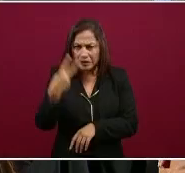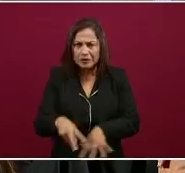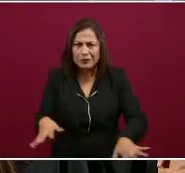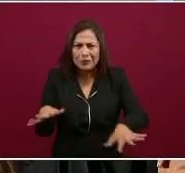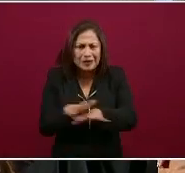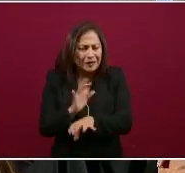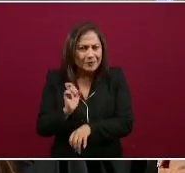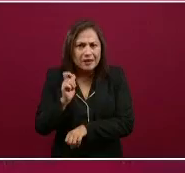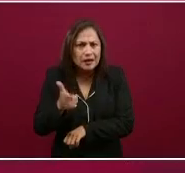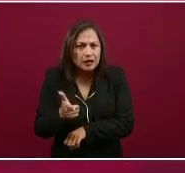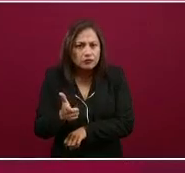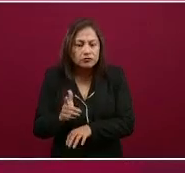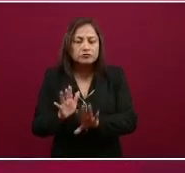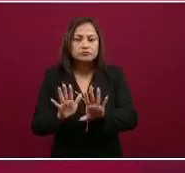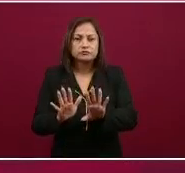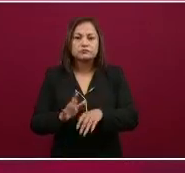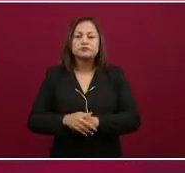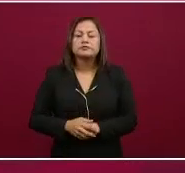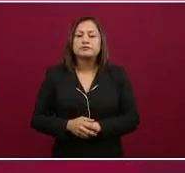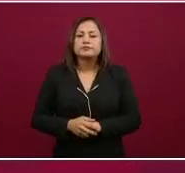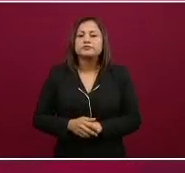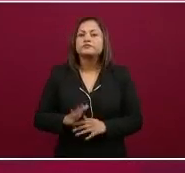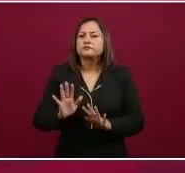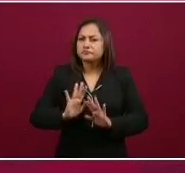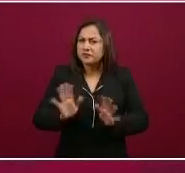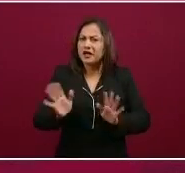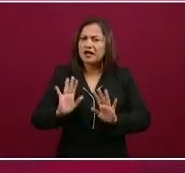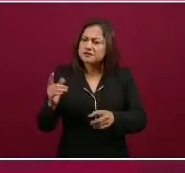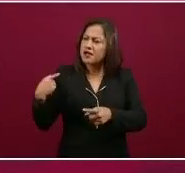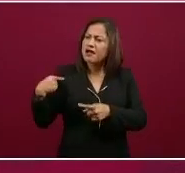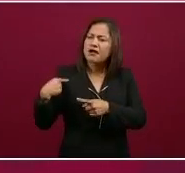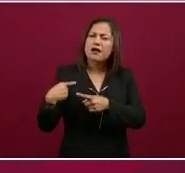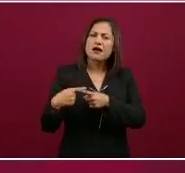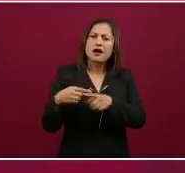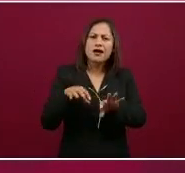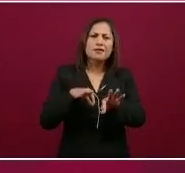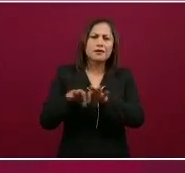venido haciendo un trabajo